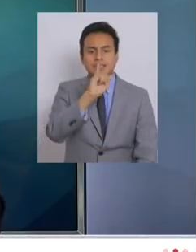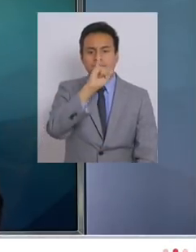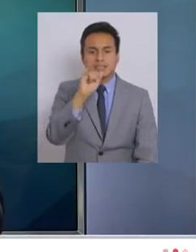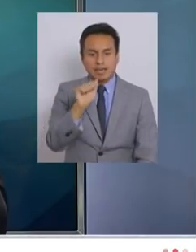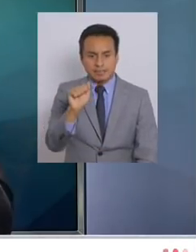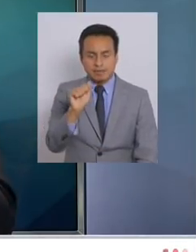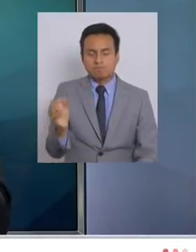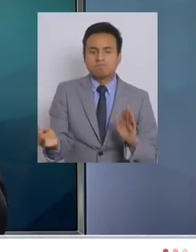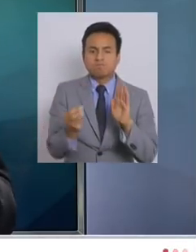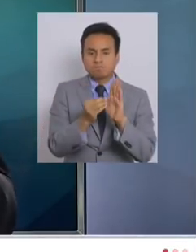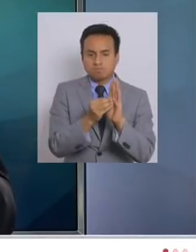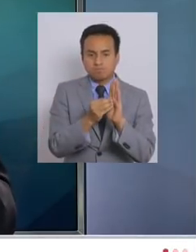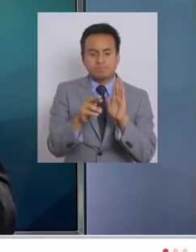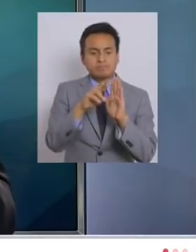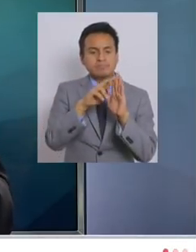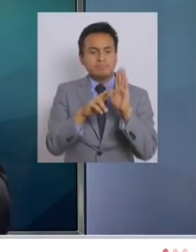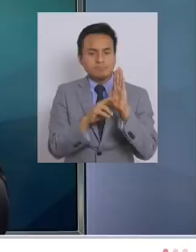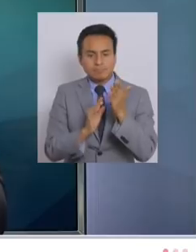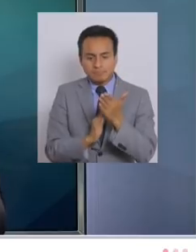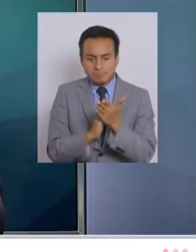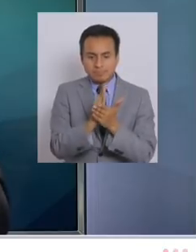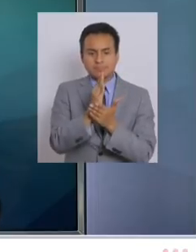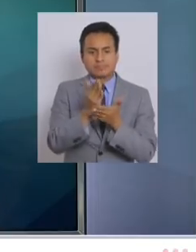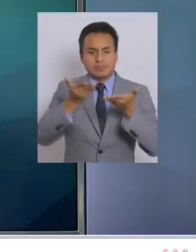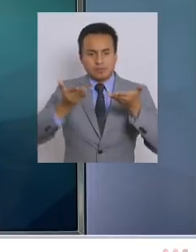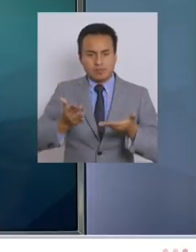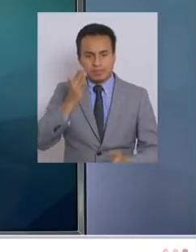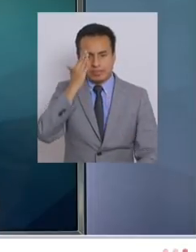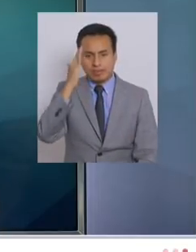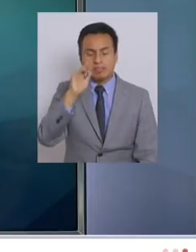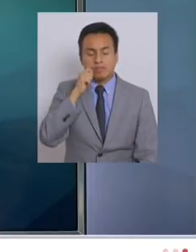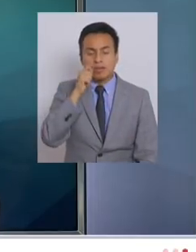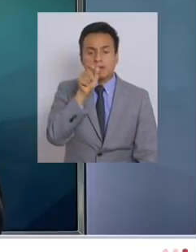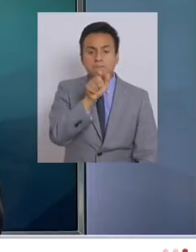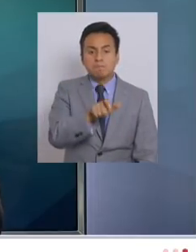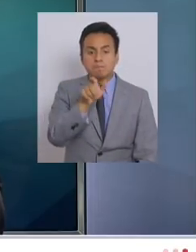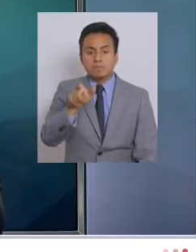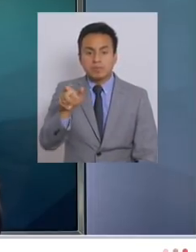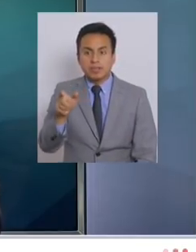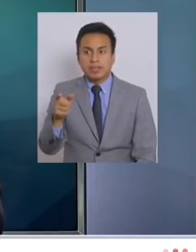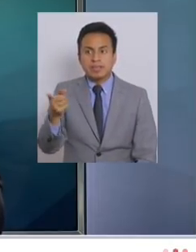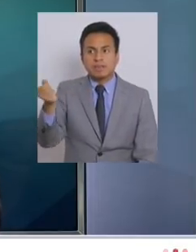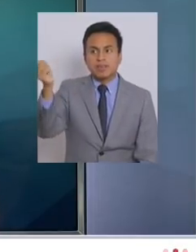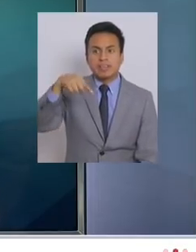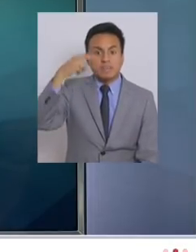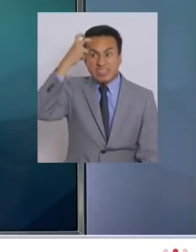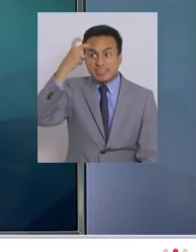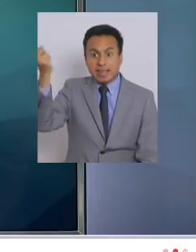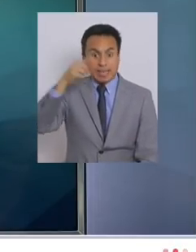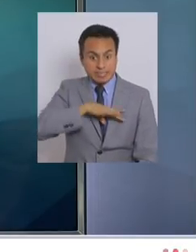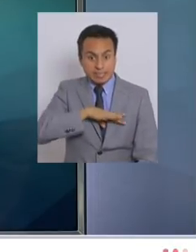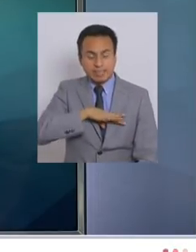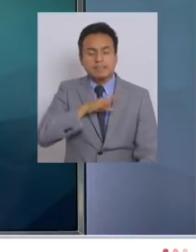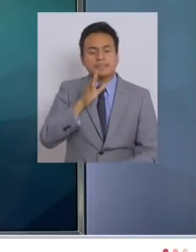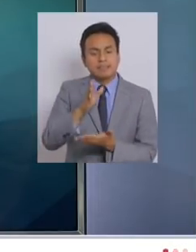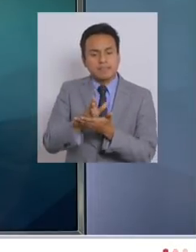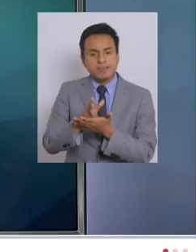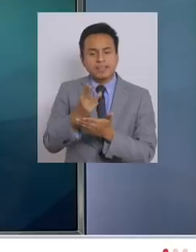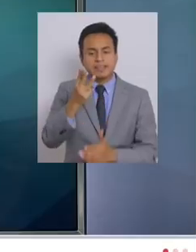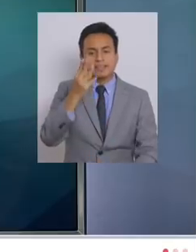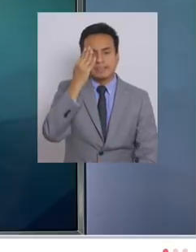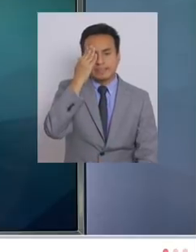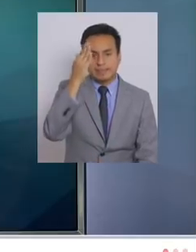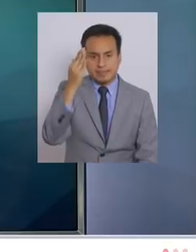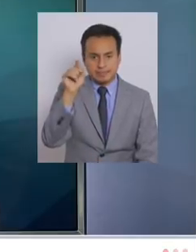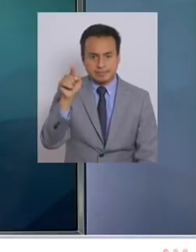estableció una regla que comienza a regir hoy y esa es que las personas que provengan desde brasil deben pasar tres días